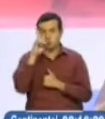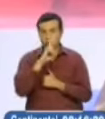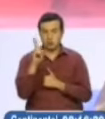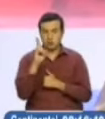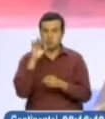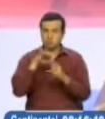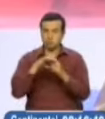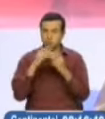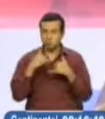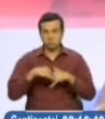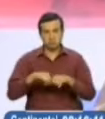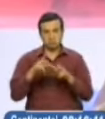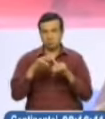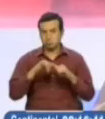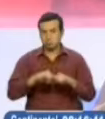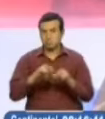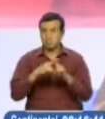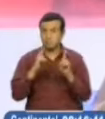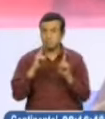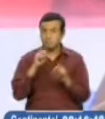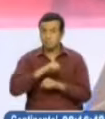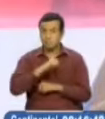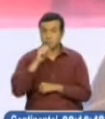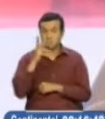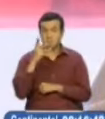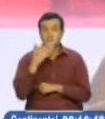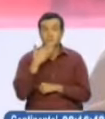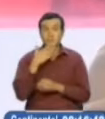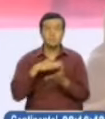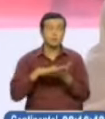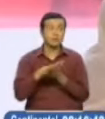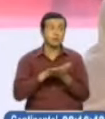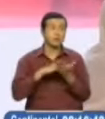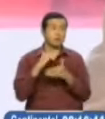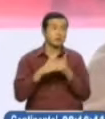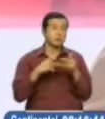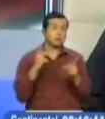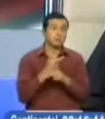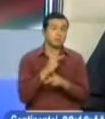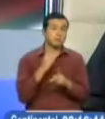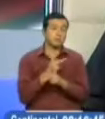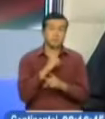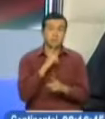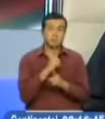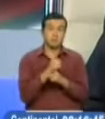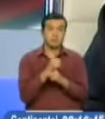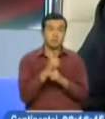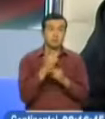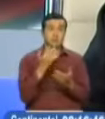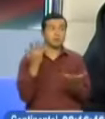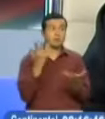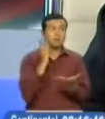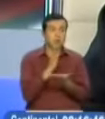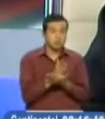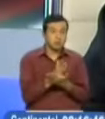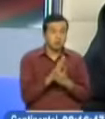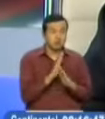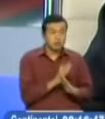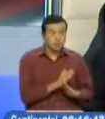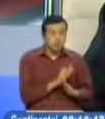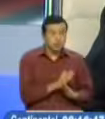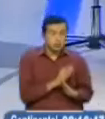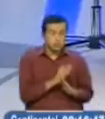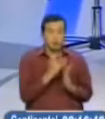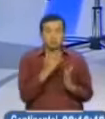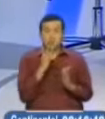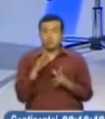vía electoral en el caso ecuatoriano, pero si no le funciona, las cosas pueden ir por otro lado. ¿Y qué tan buen corrector para neutralizar